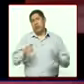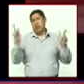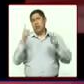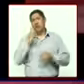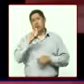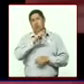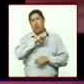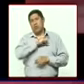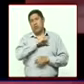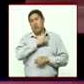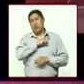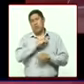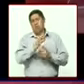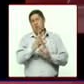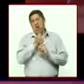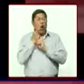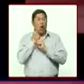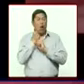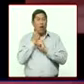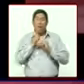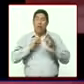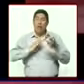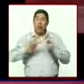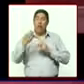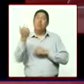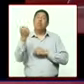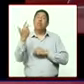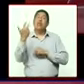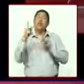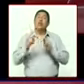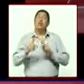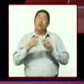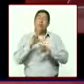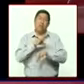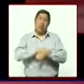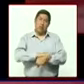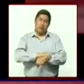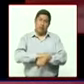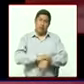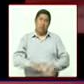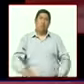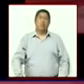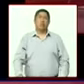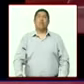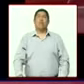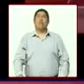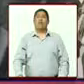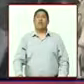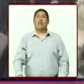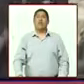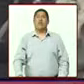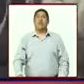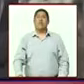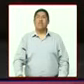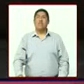de un policía que estaba retenido a cambio de 13 personas detenidas en un punto de bloqueo.